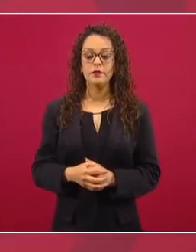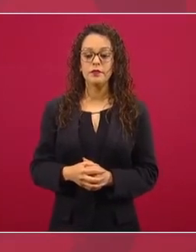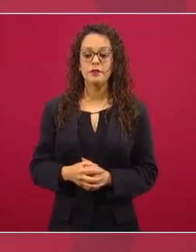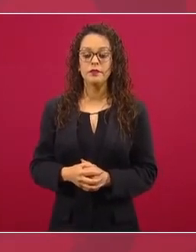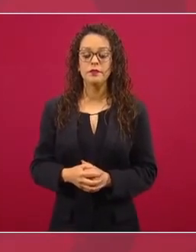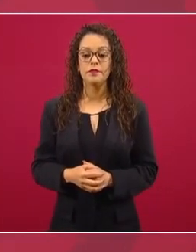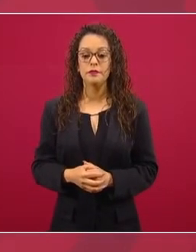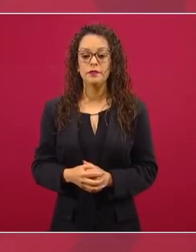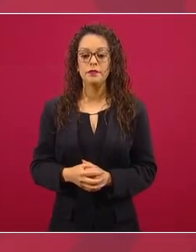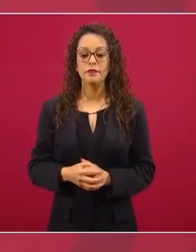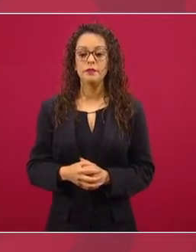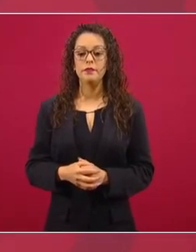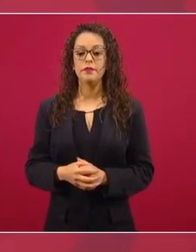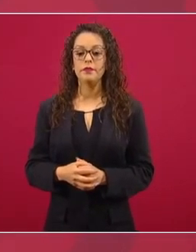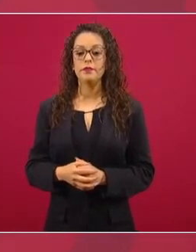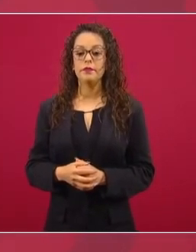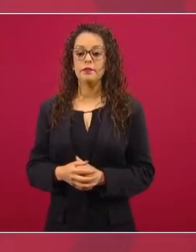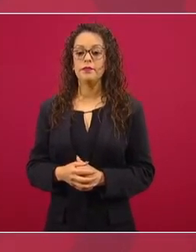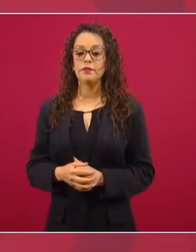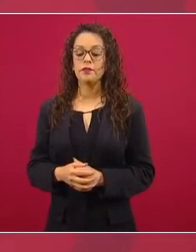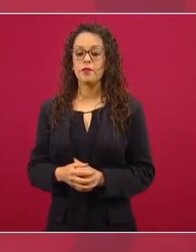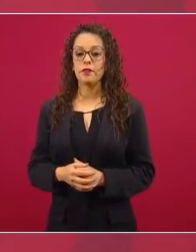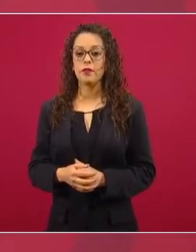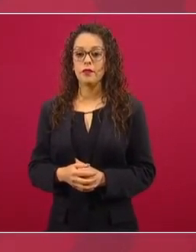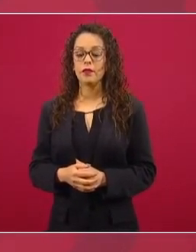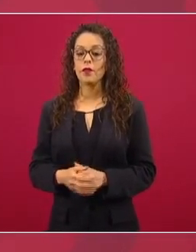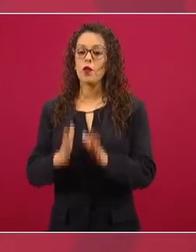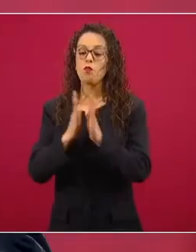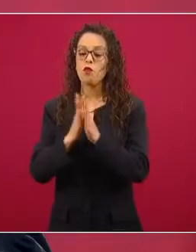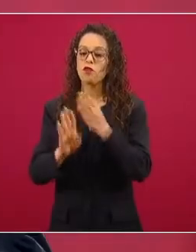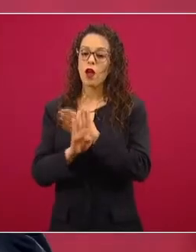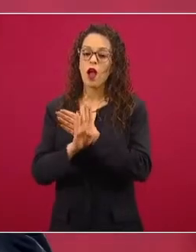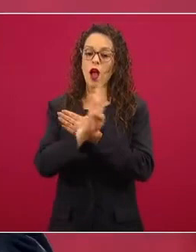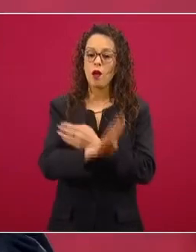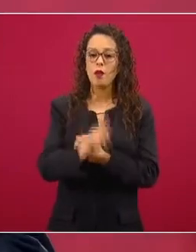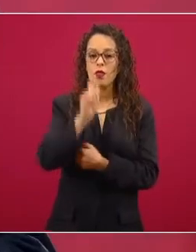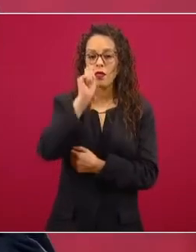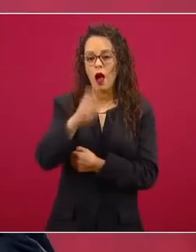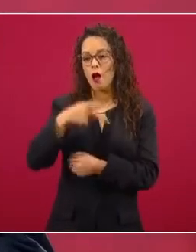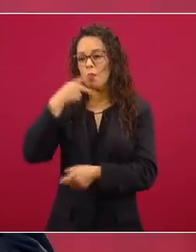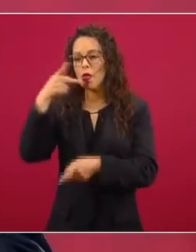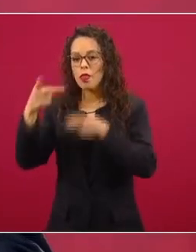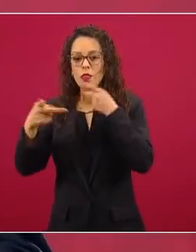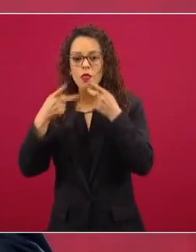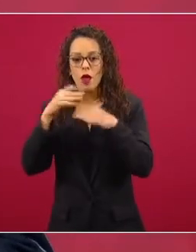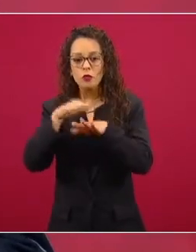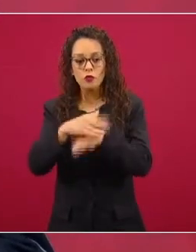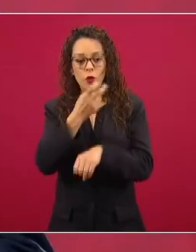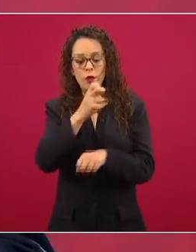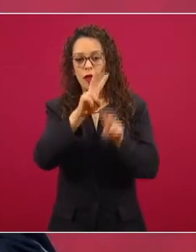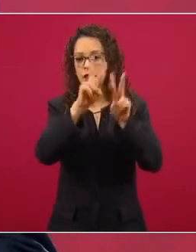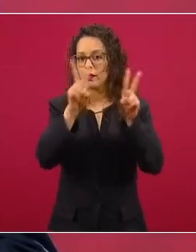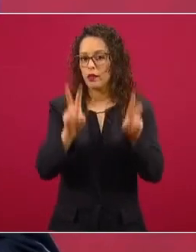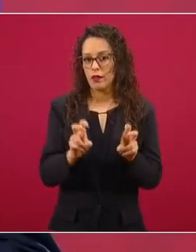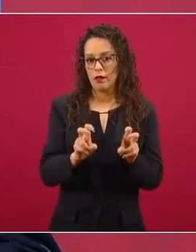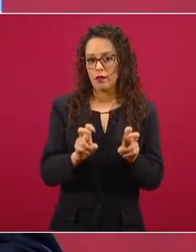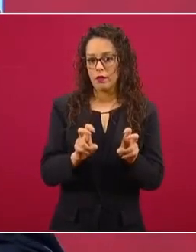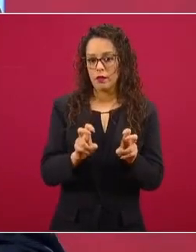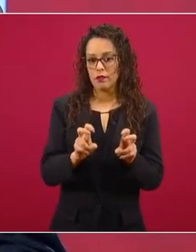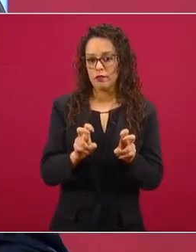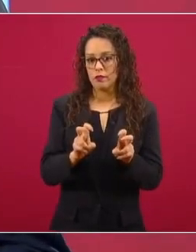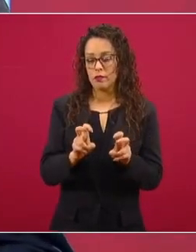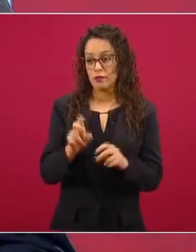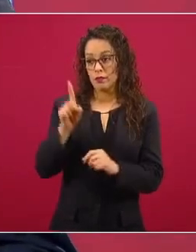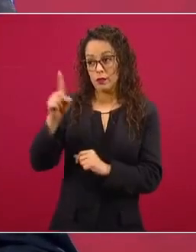estar declarando sobre este tema, ahora sí que como